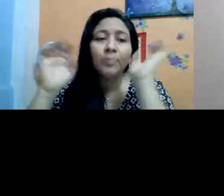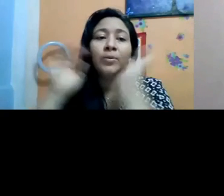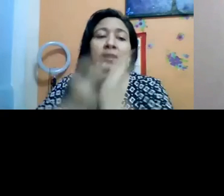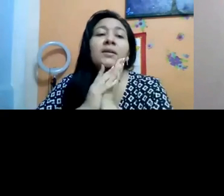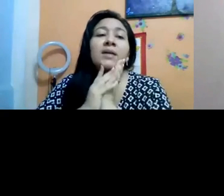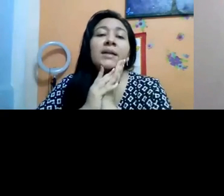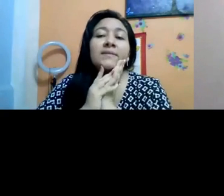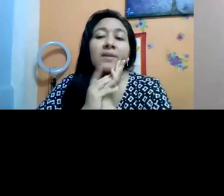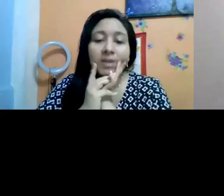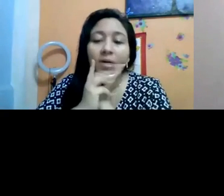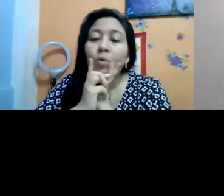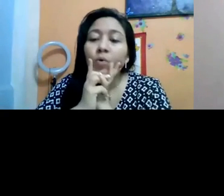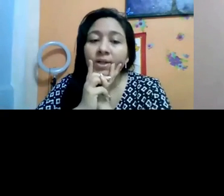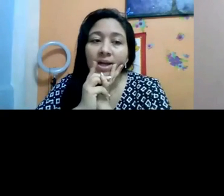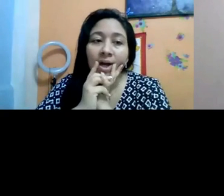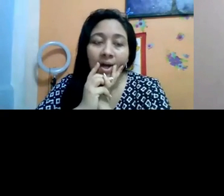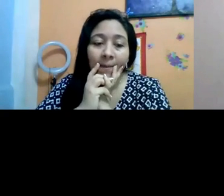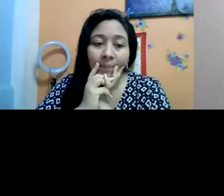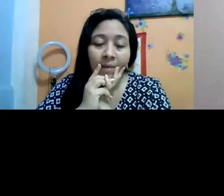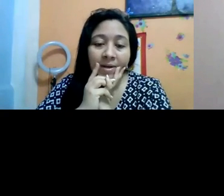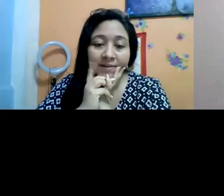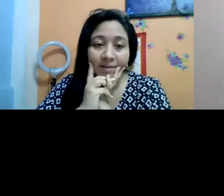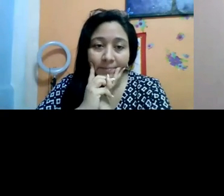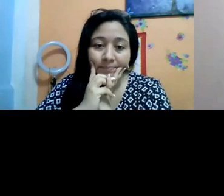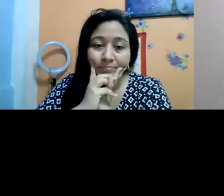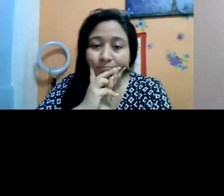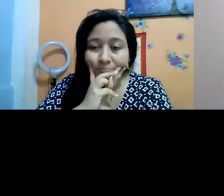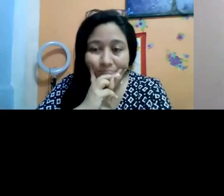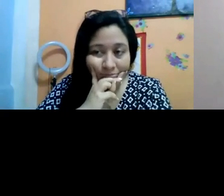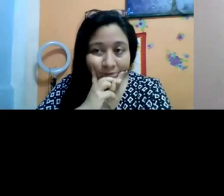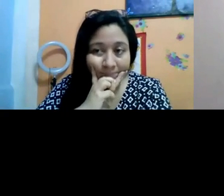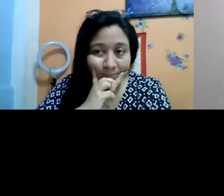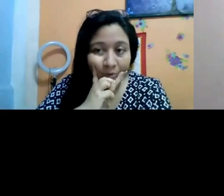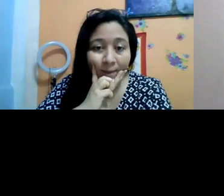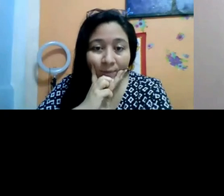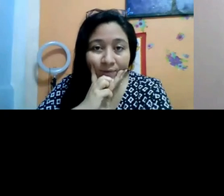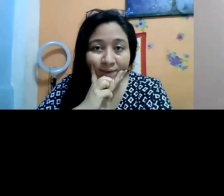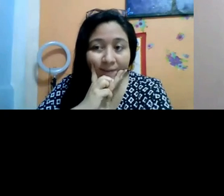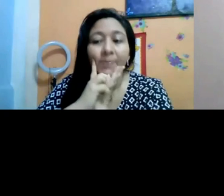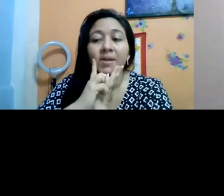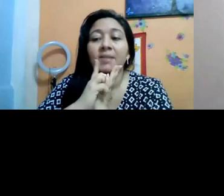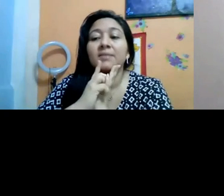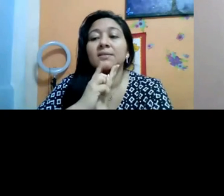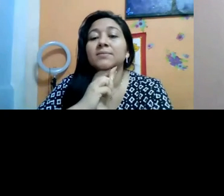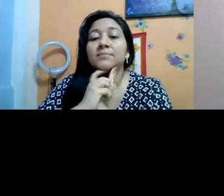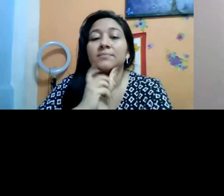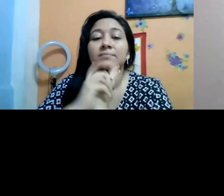para yo poder dar ya el listado el día lunes a Bienestar. ¿Sí? Lo dejamos hasta el día